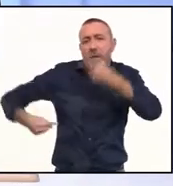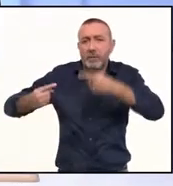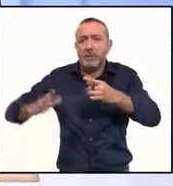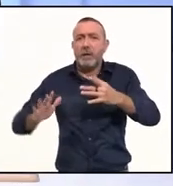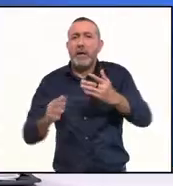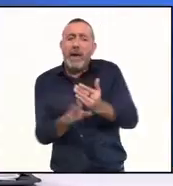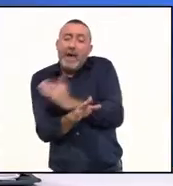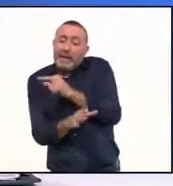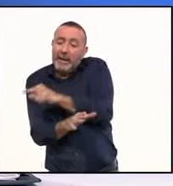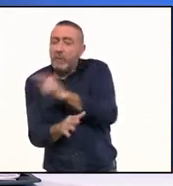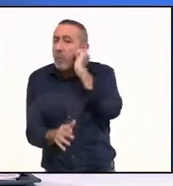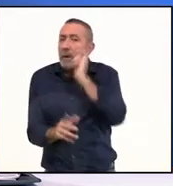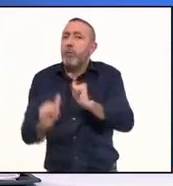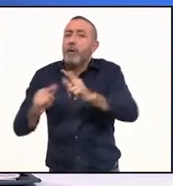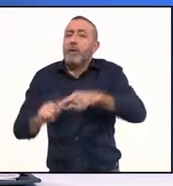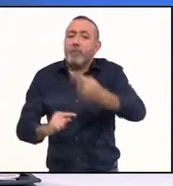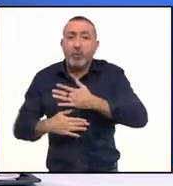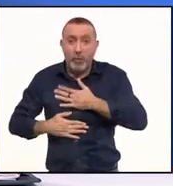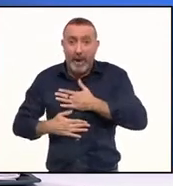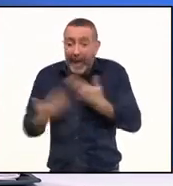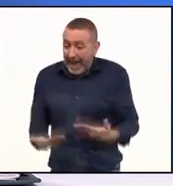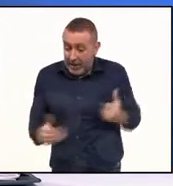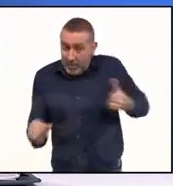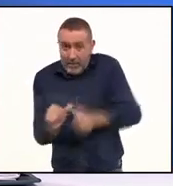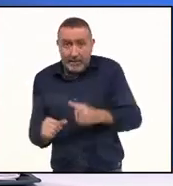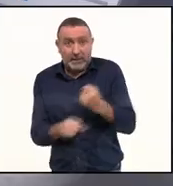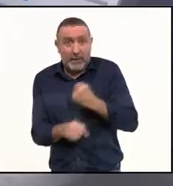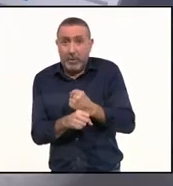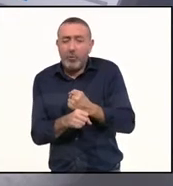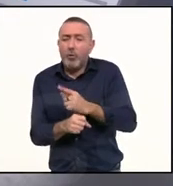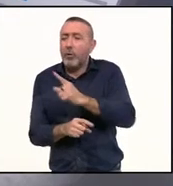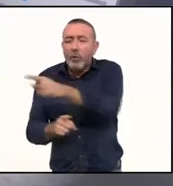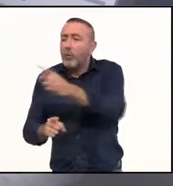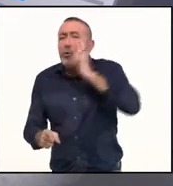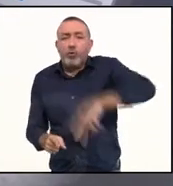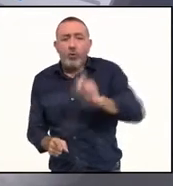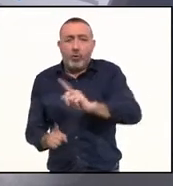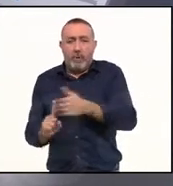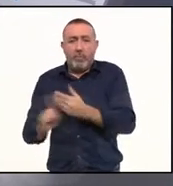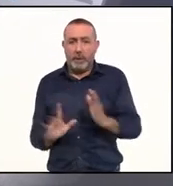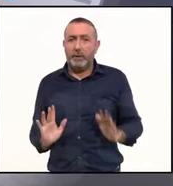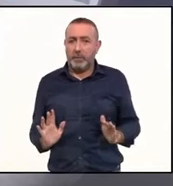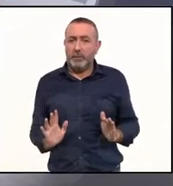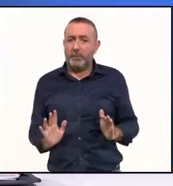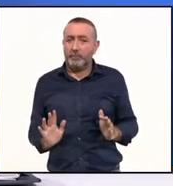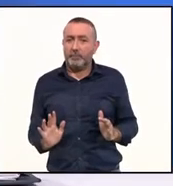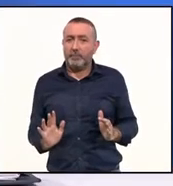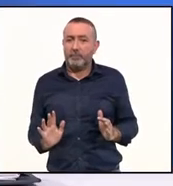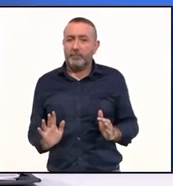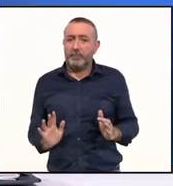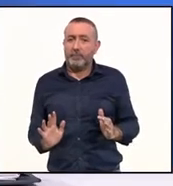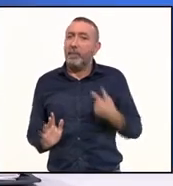yo pero hasta ahí qué difícil es llegar a la raíz de todo esto intentar buscar lo